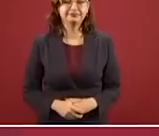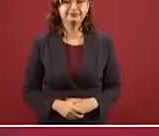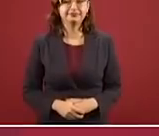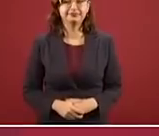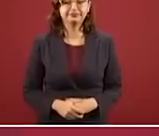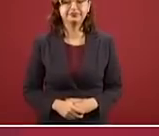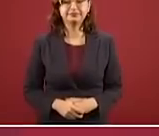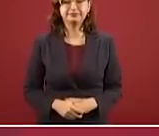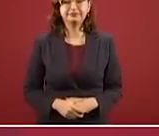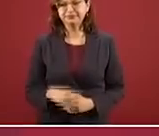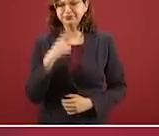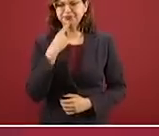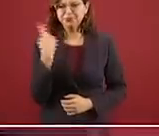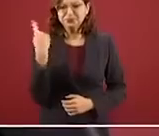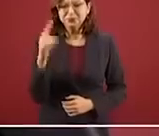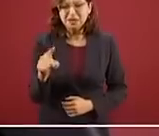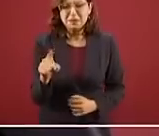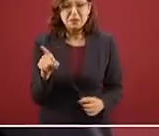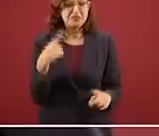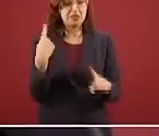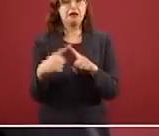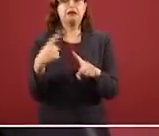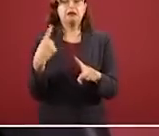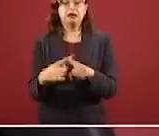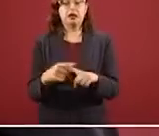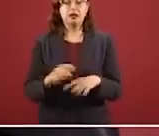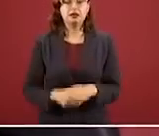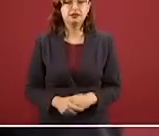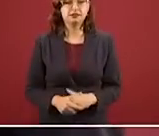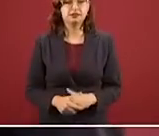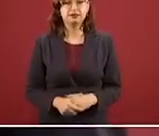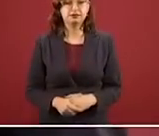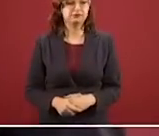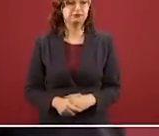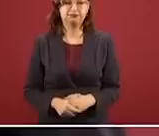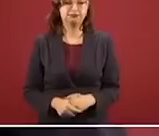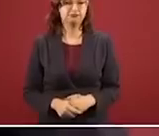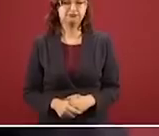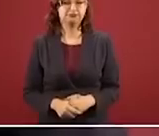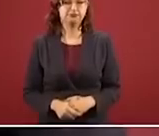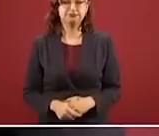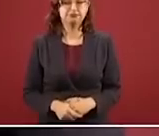¿Quién iba a hacer una denuncia? Se podía tener